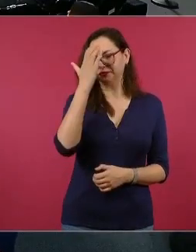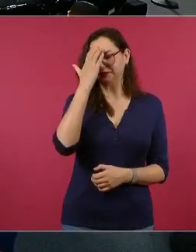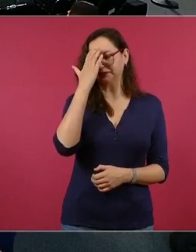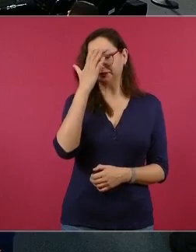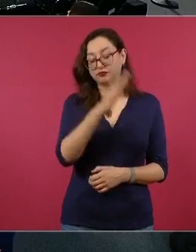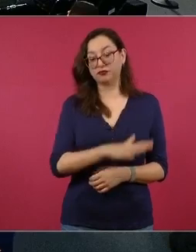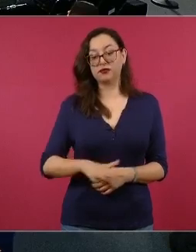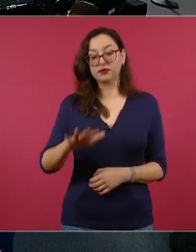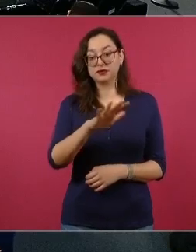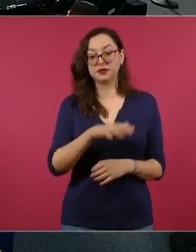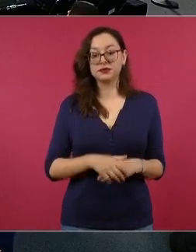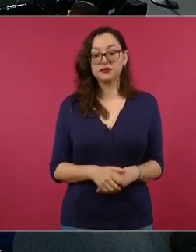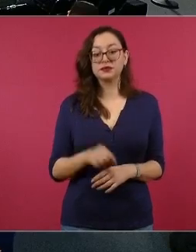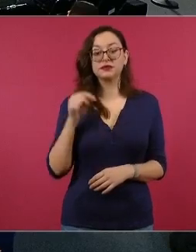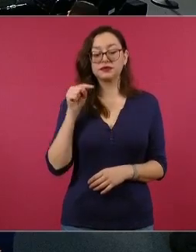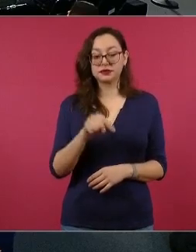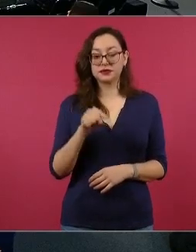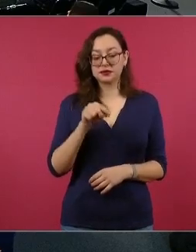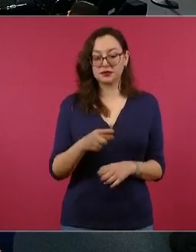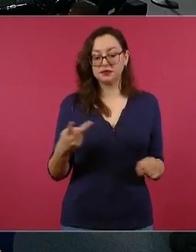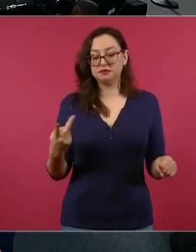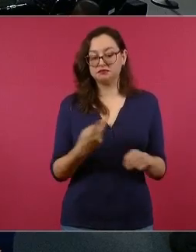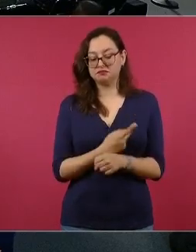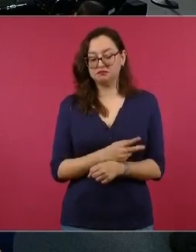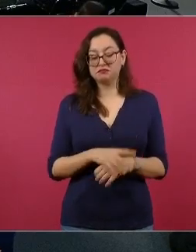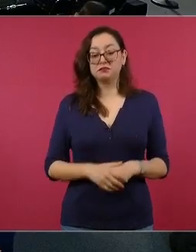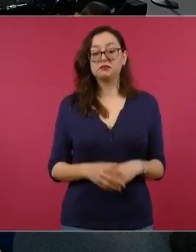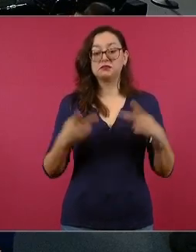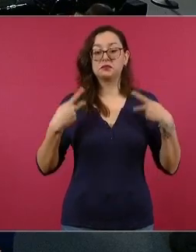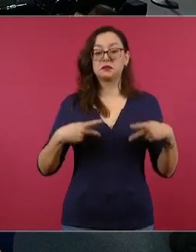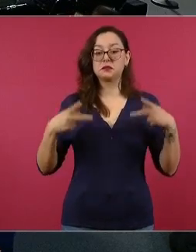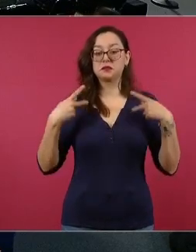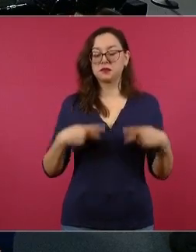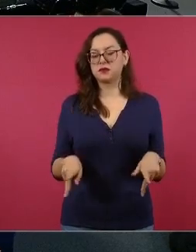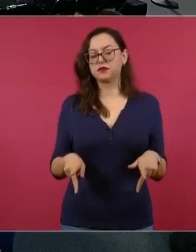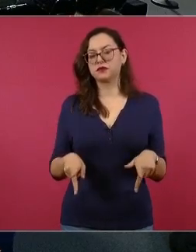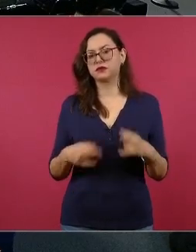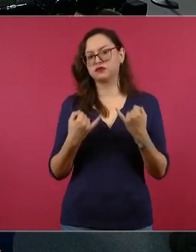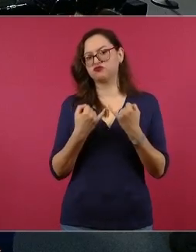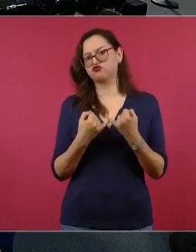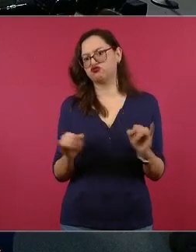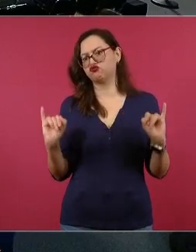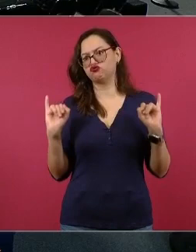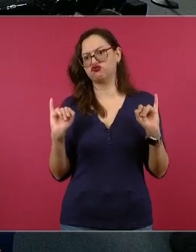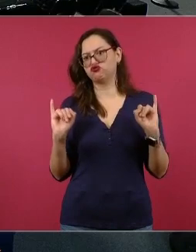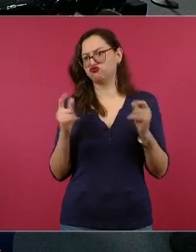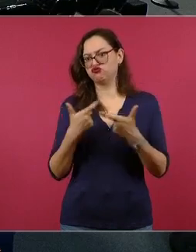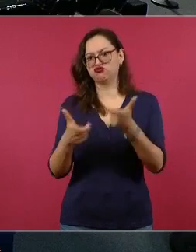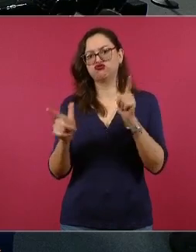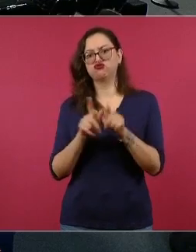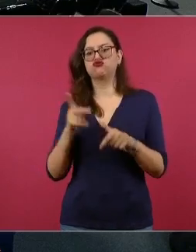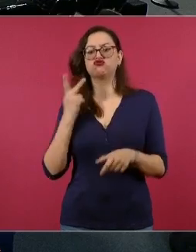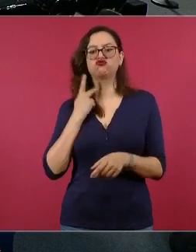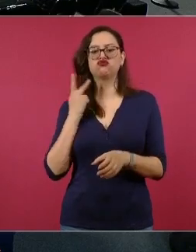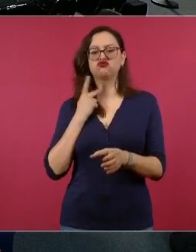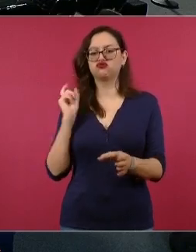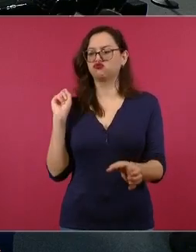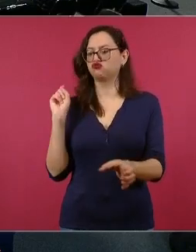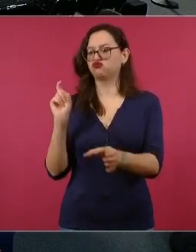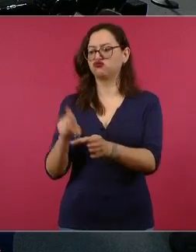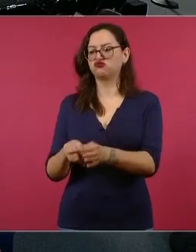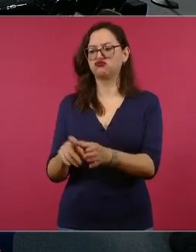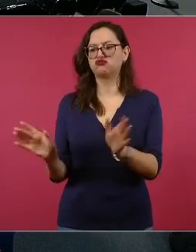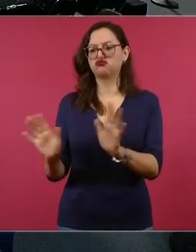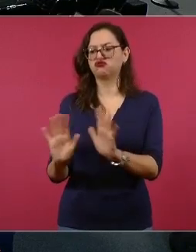ganó un candidato no registrado, un candidato ciudadano, que hizo campaña diciéndoles a los ciudadanos de Rayón que votaran por él, anotándolo